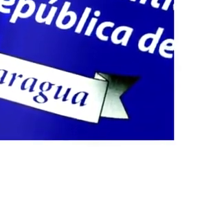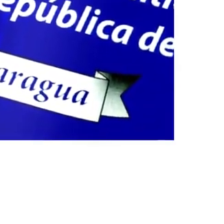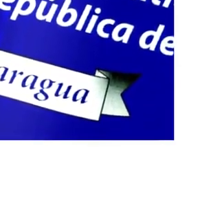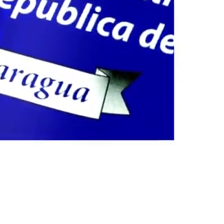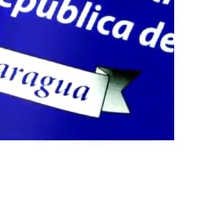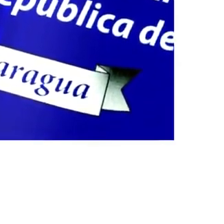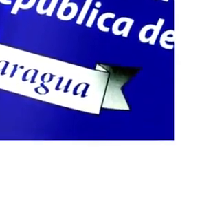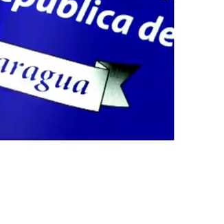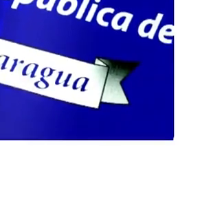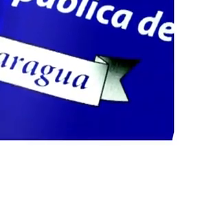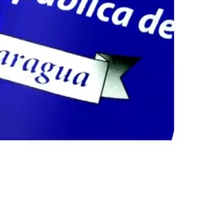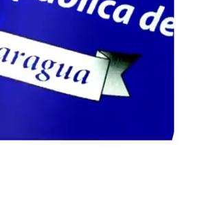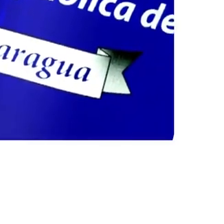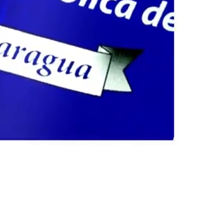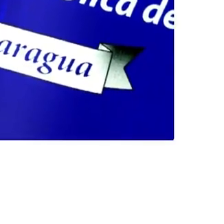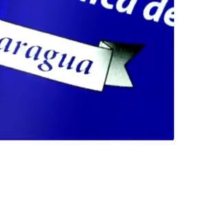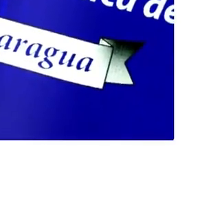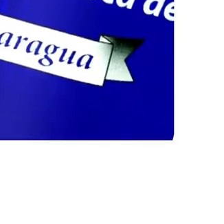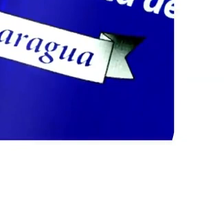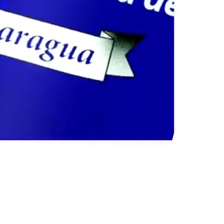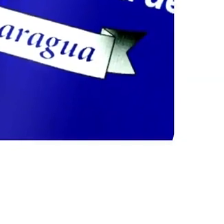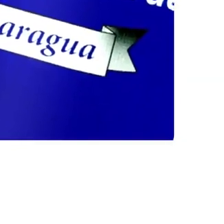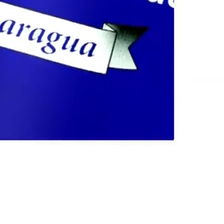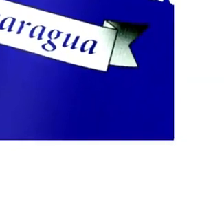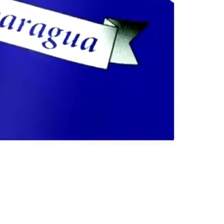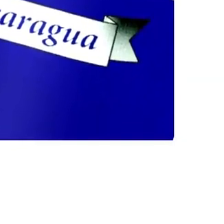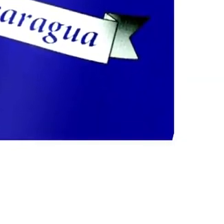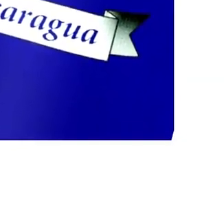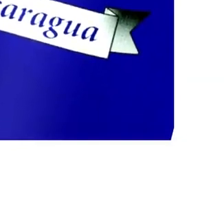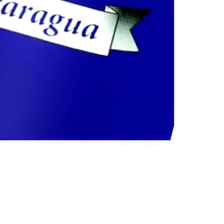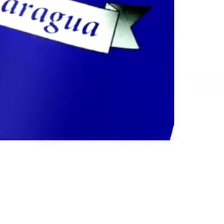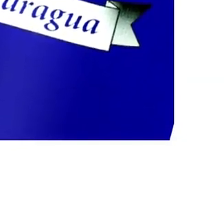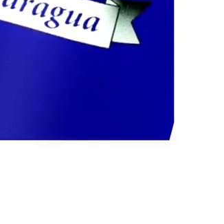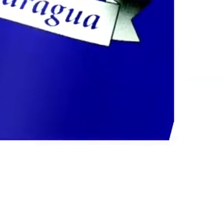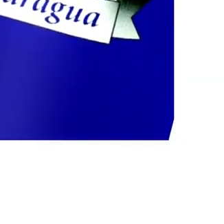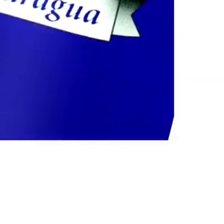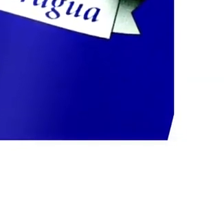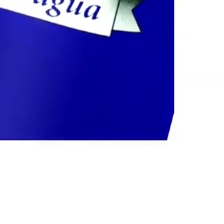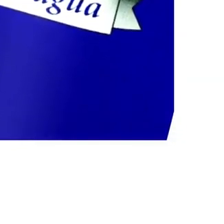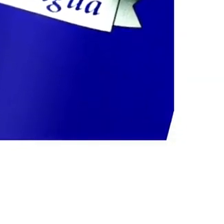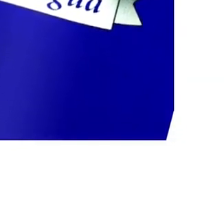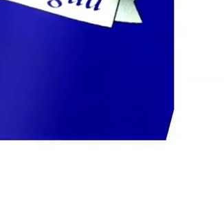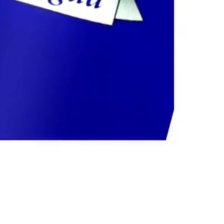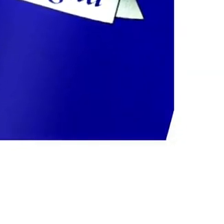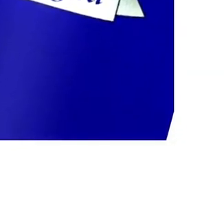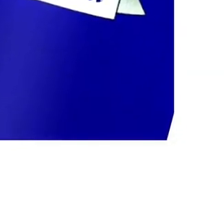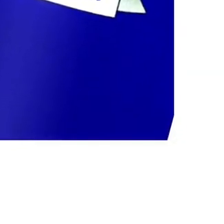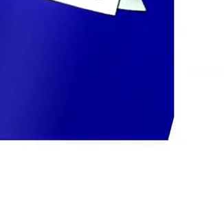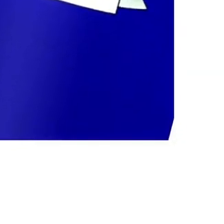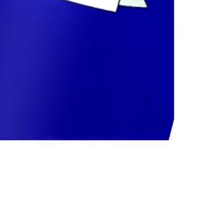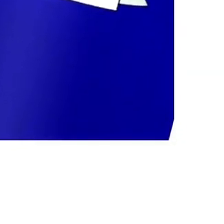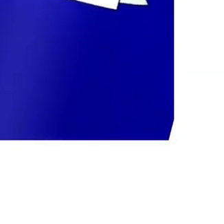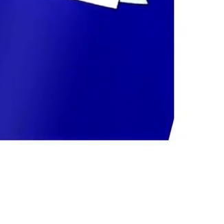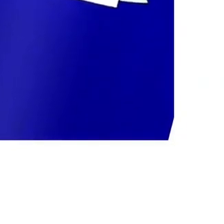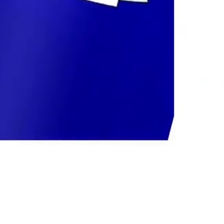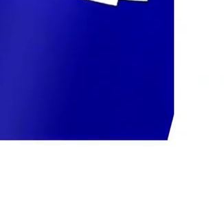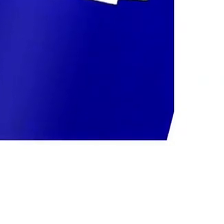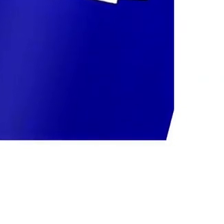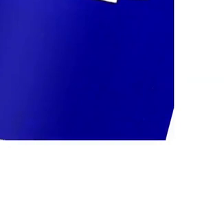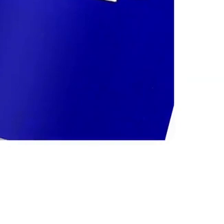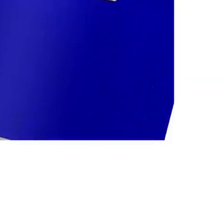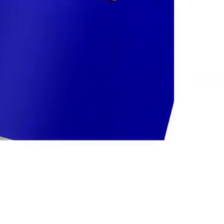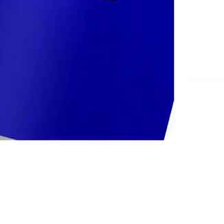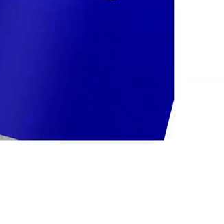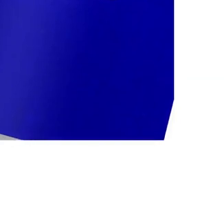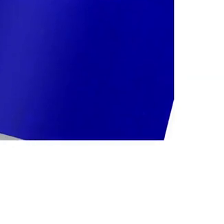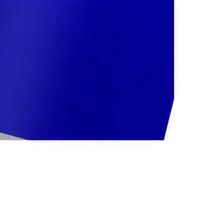y obediencia. Estará sometido a la autoridad civil que será ejercida directamente por el Presidente de la República en su carácter